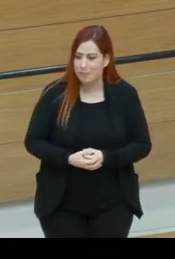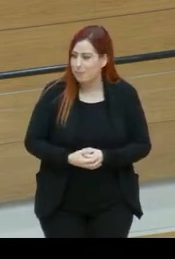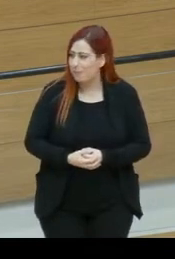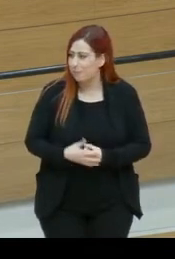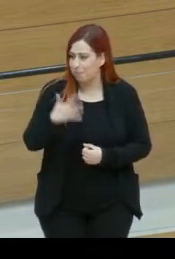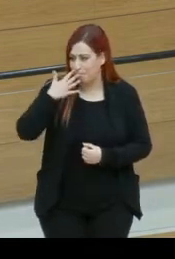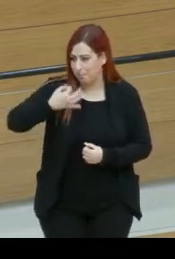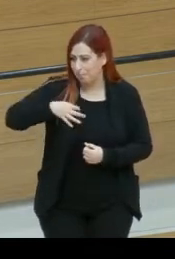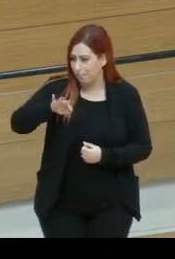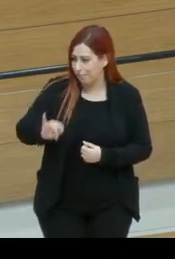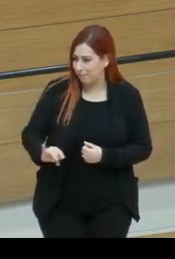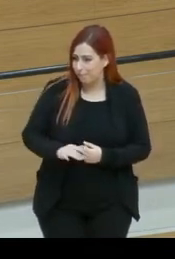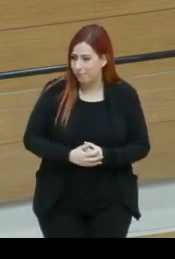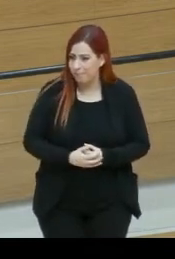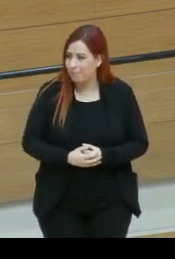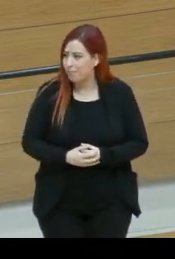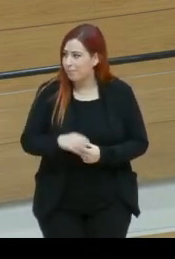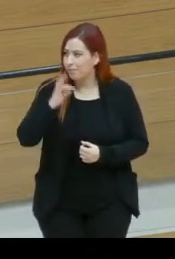que sí.